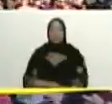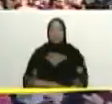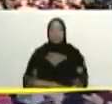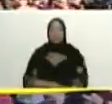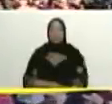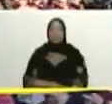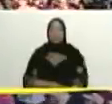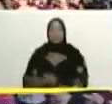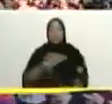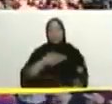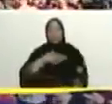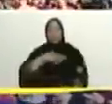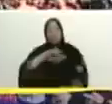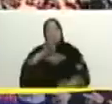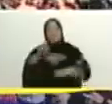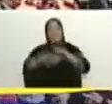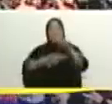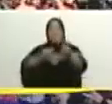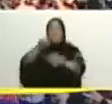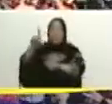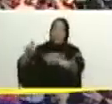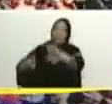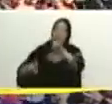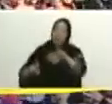Yo les pregunto,